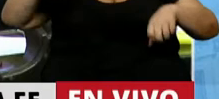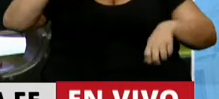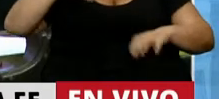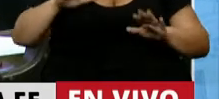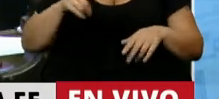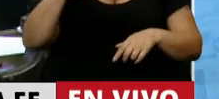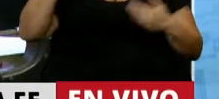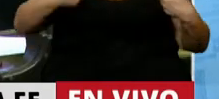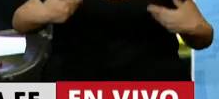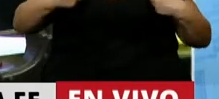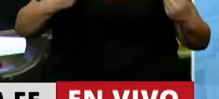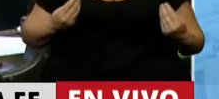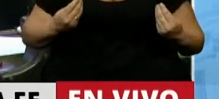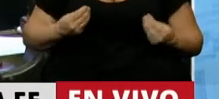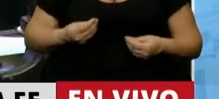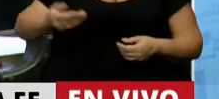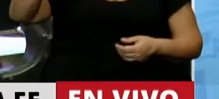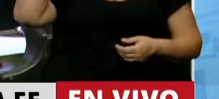habla